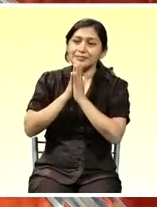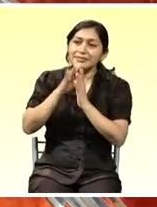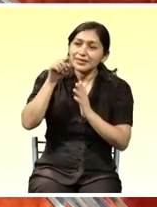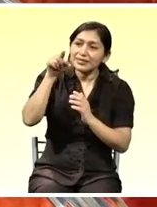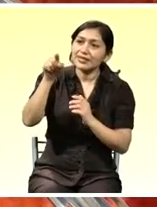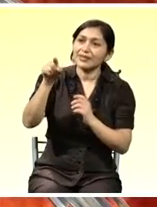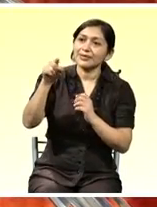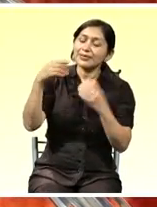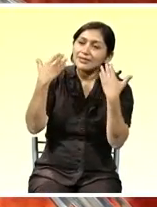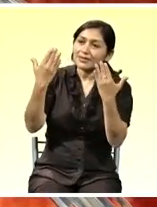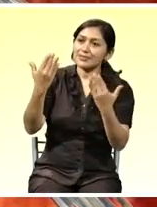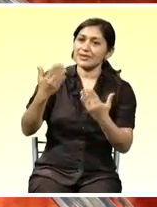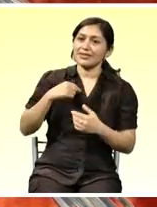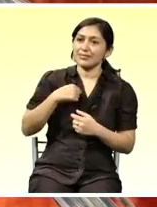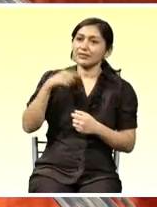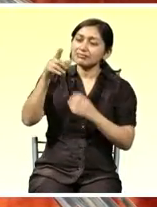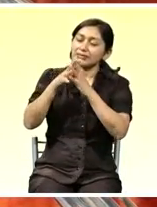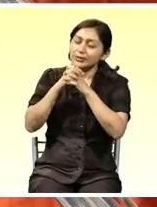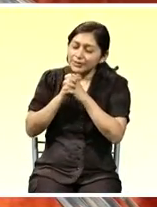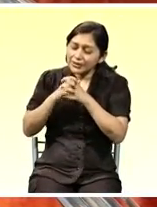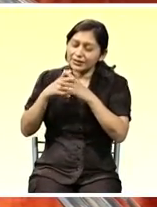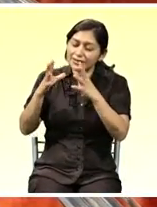esperanza, ruega a Jesús por mí.